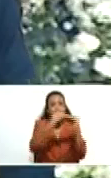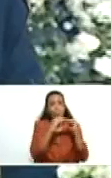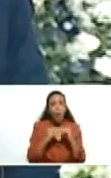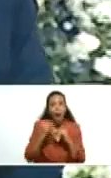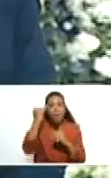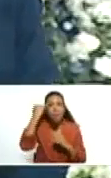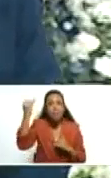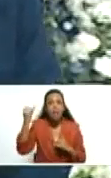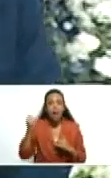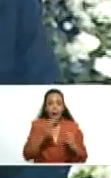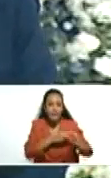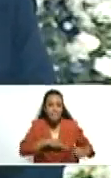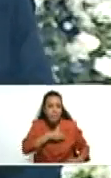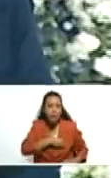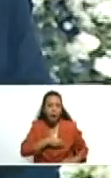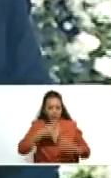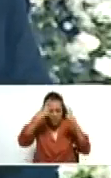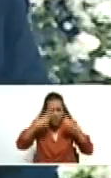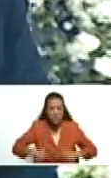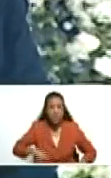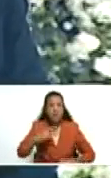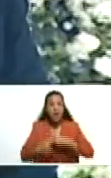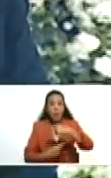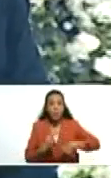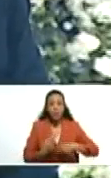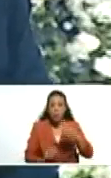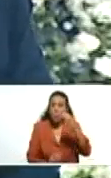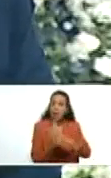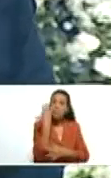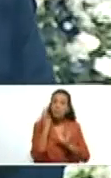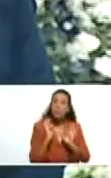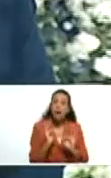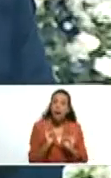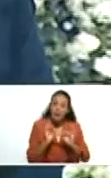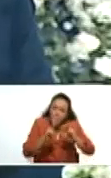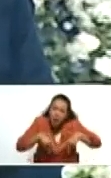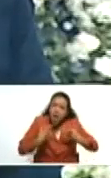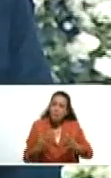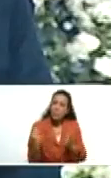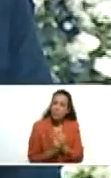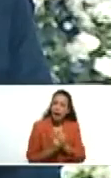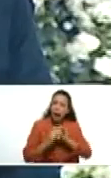intelectual, moral y física de la República para fundarla, para refundarla.